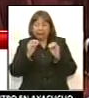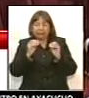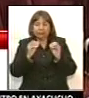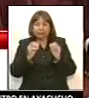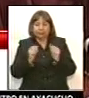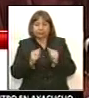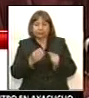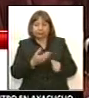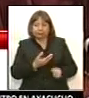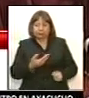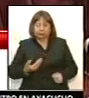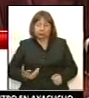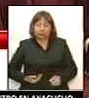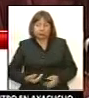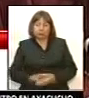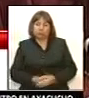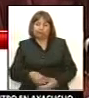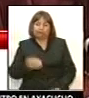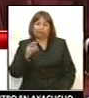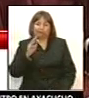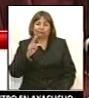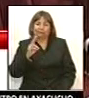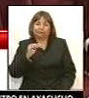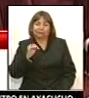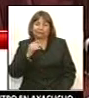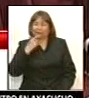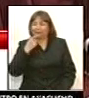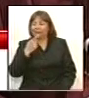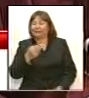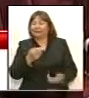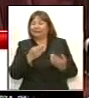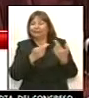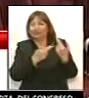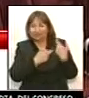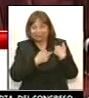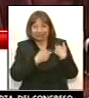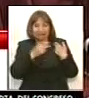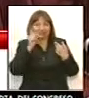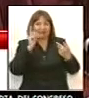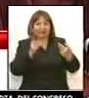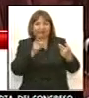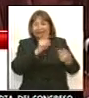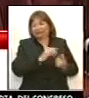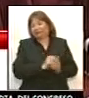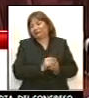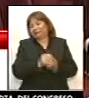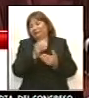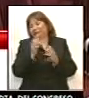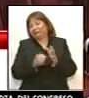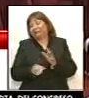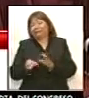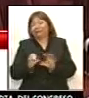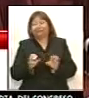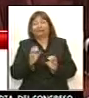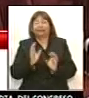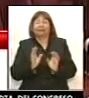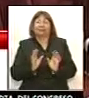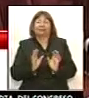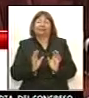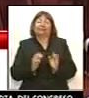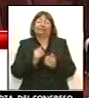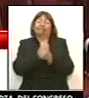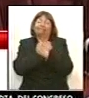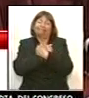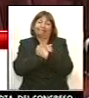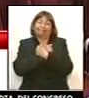congresista Vitocho, es la responsabilidad que usted va a tomar. En este caso, con mucho cariño,